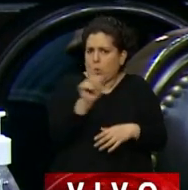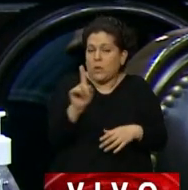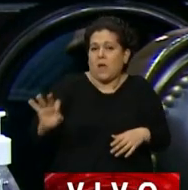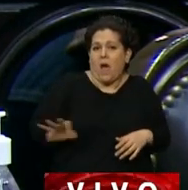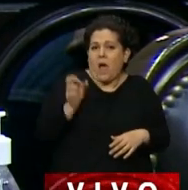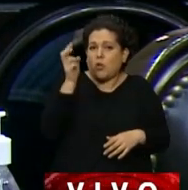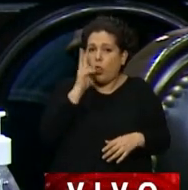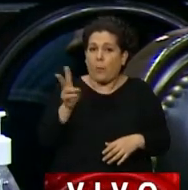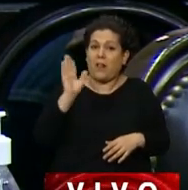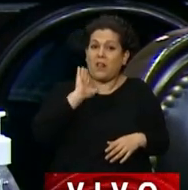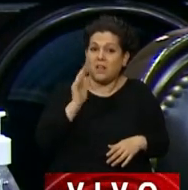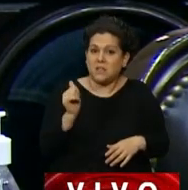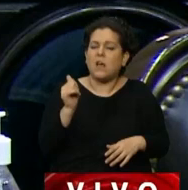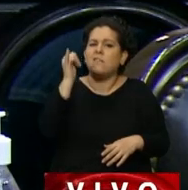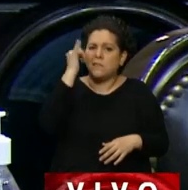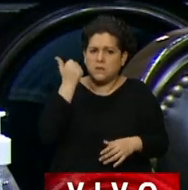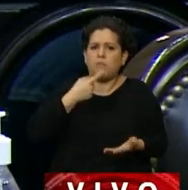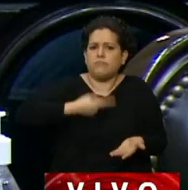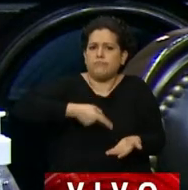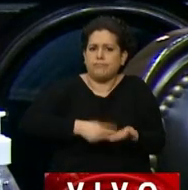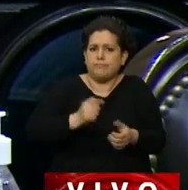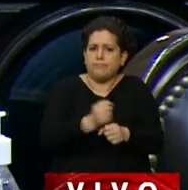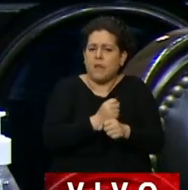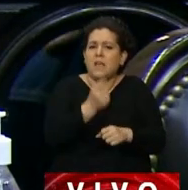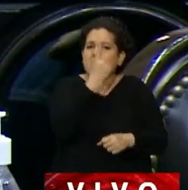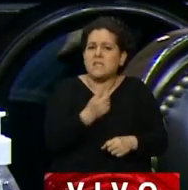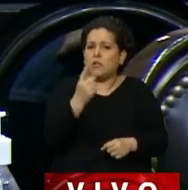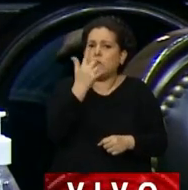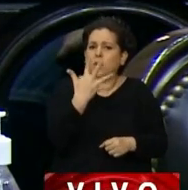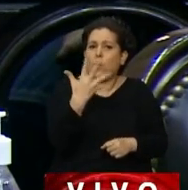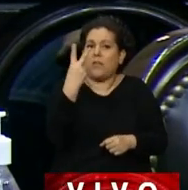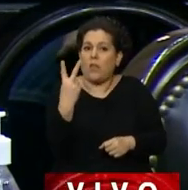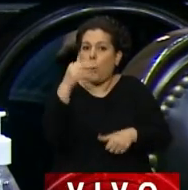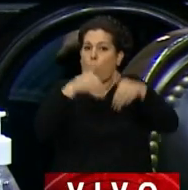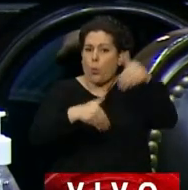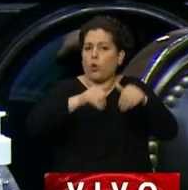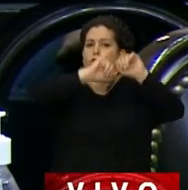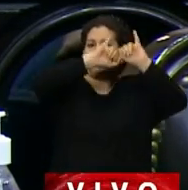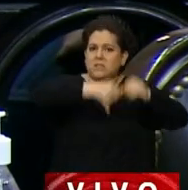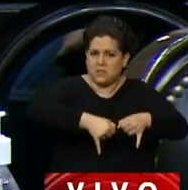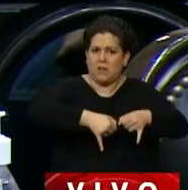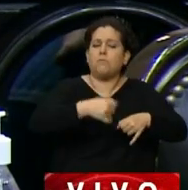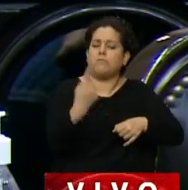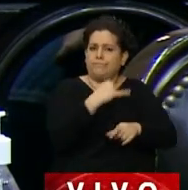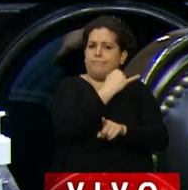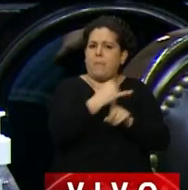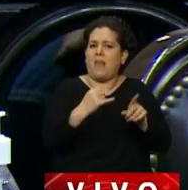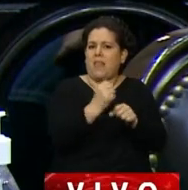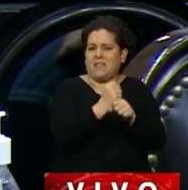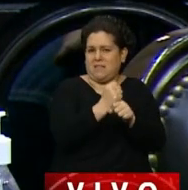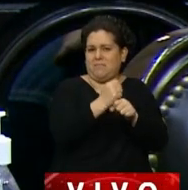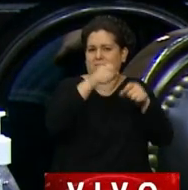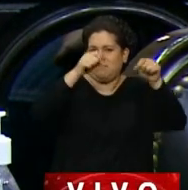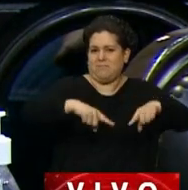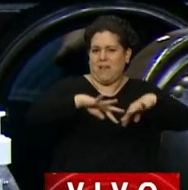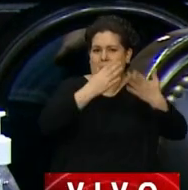año 2016 ya sancionamos con 152 votos afirmativos, le dimos media sanción a